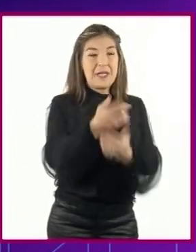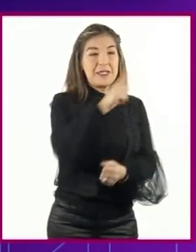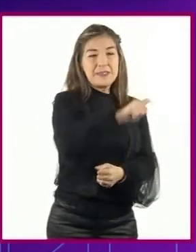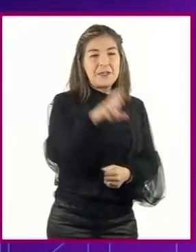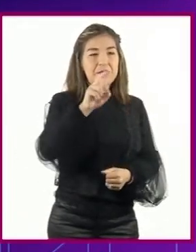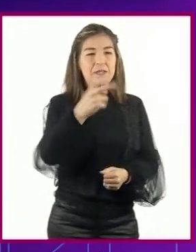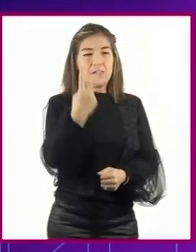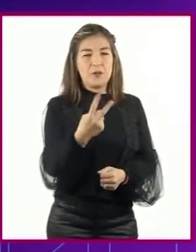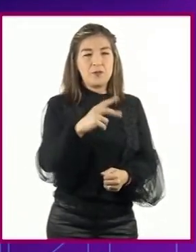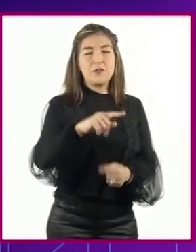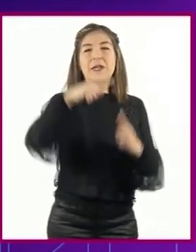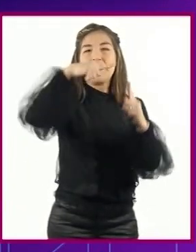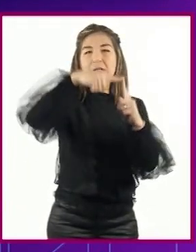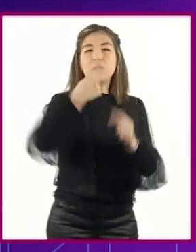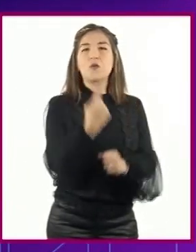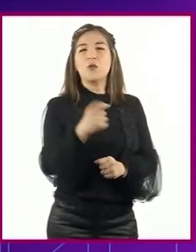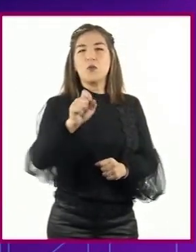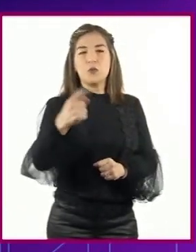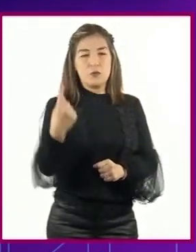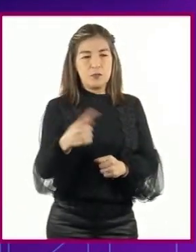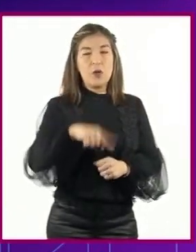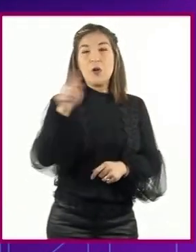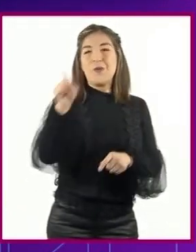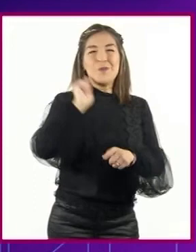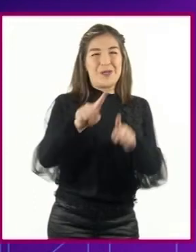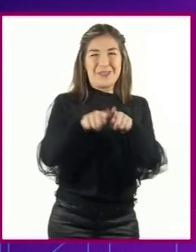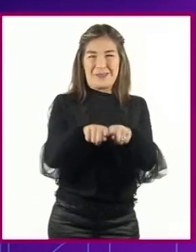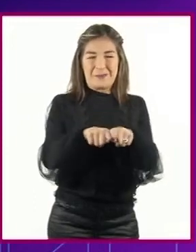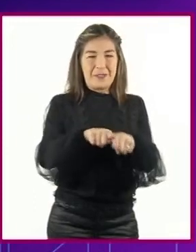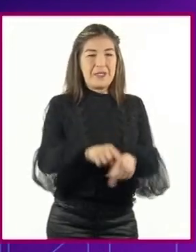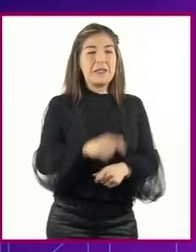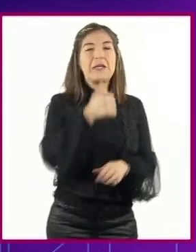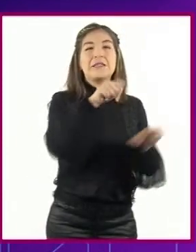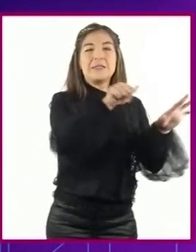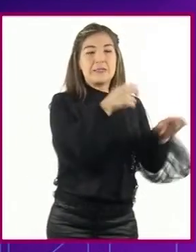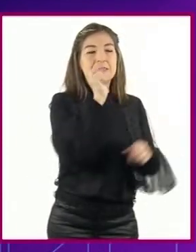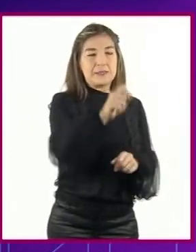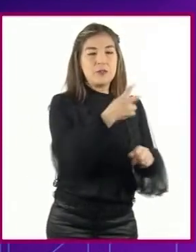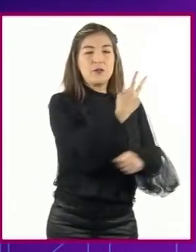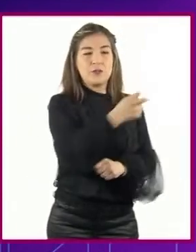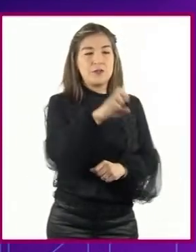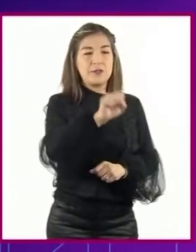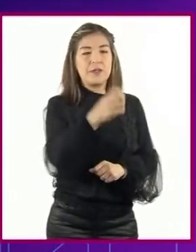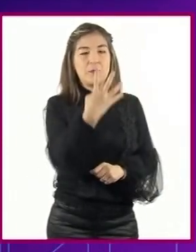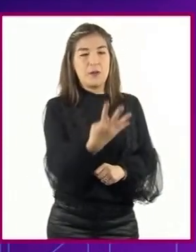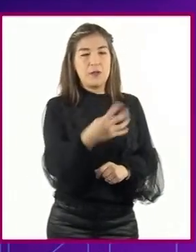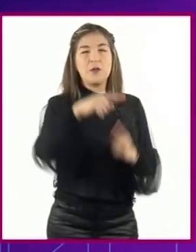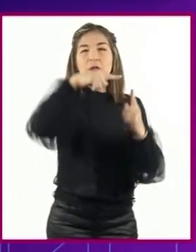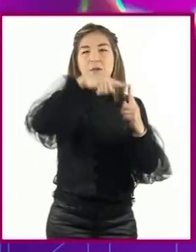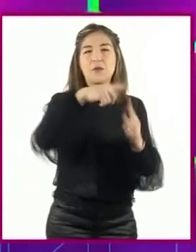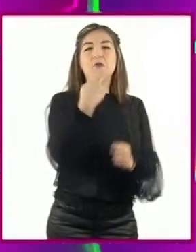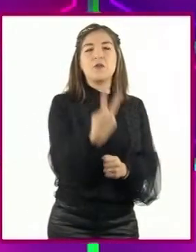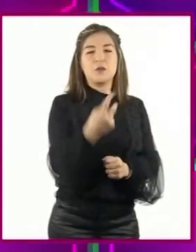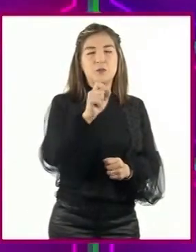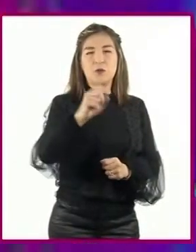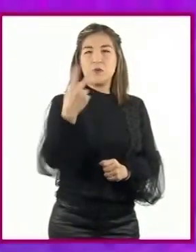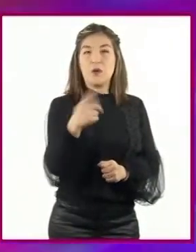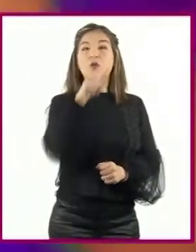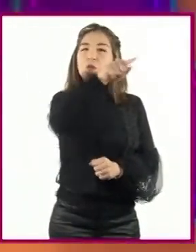entre 1.1 y Ruthie 264 entre 2.2. Les invitamos a que la